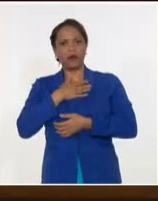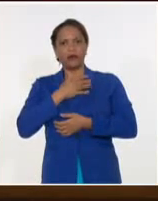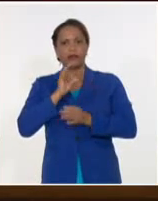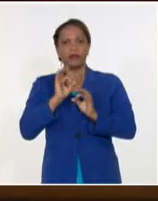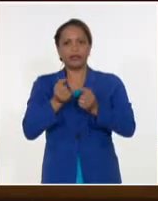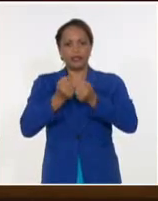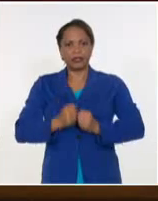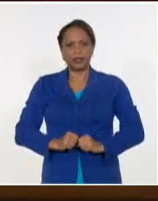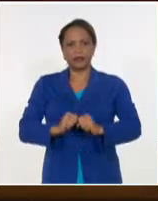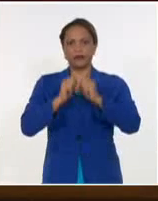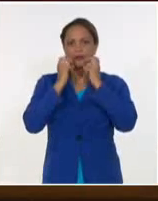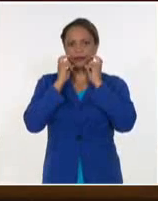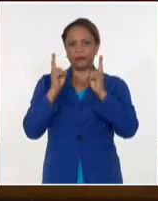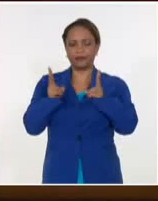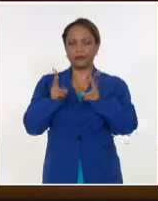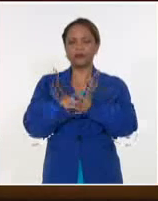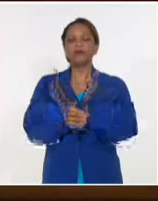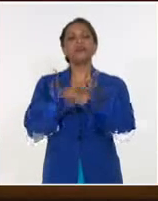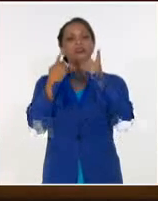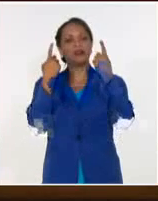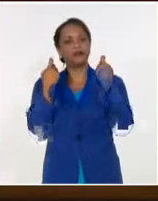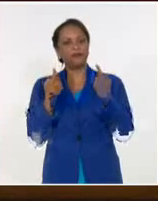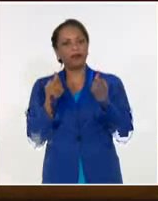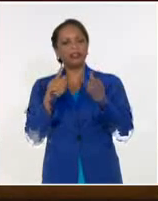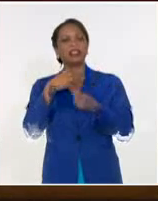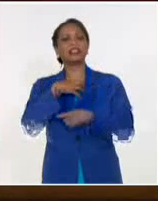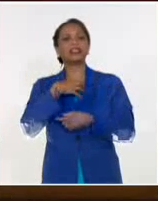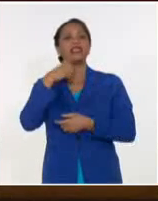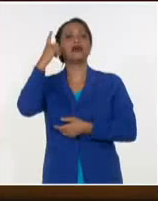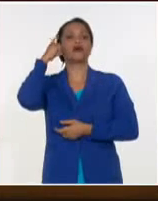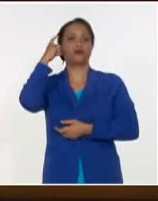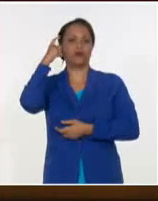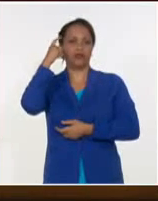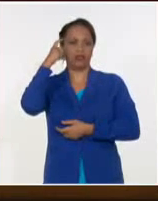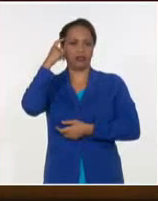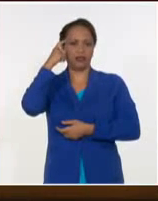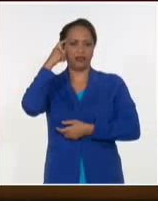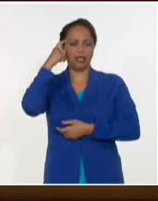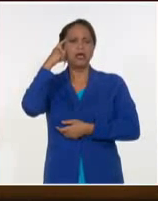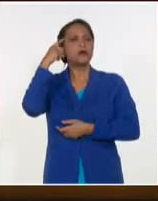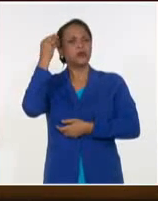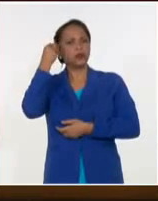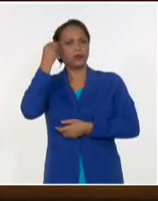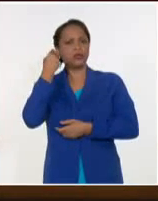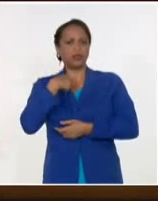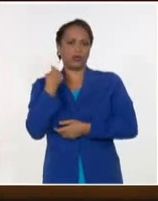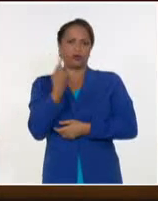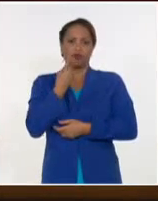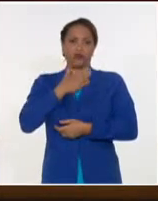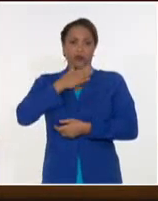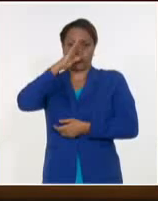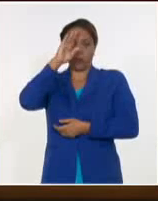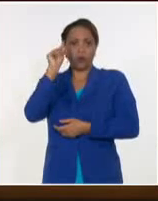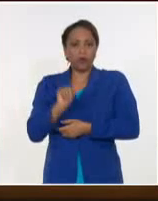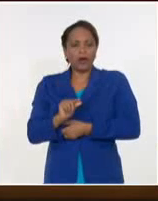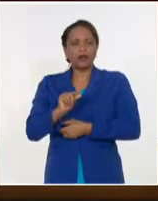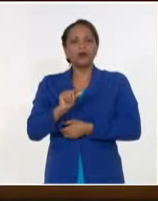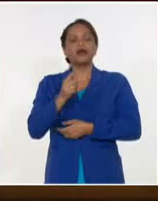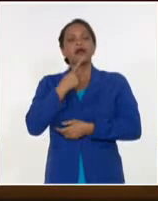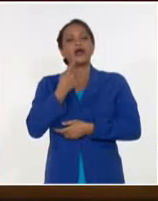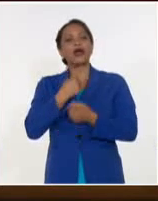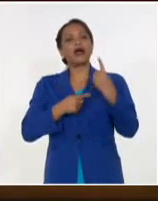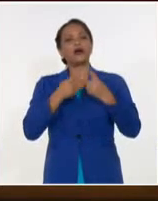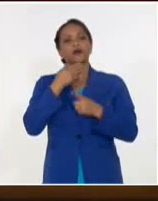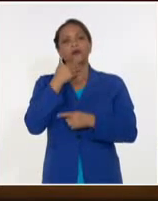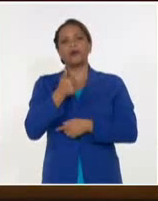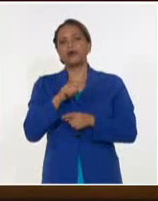la vida. Aún falta tener la conciencia. Pienso que para nosotros los cubanos nos habría de convenir la